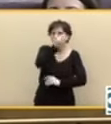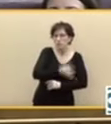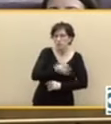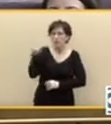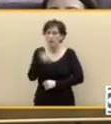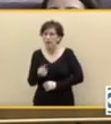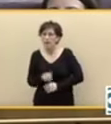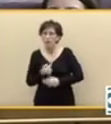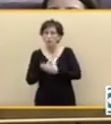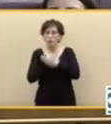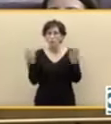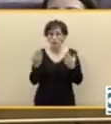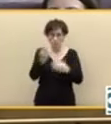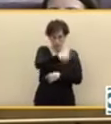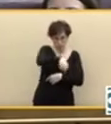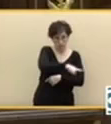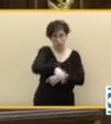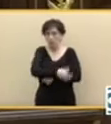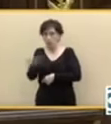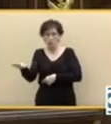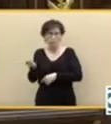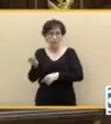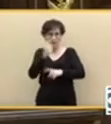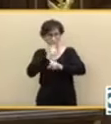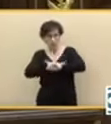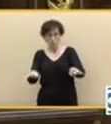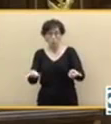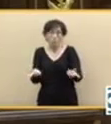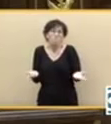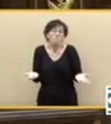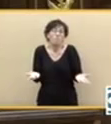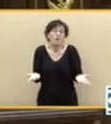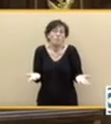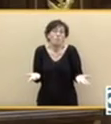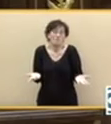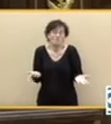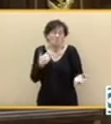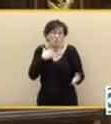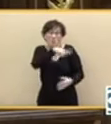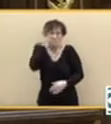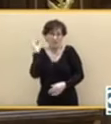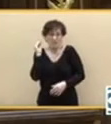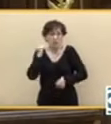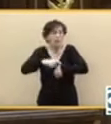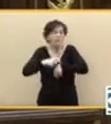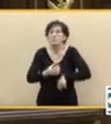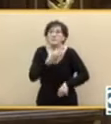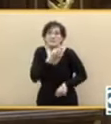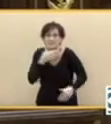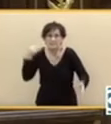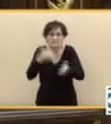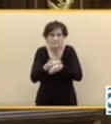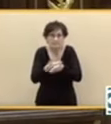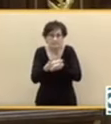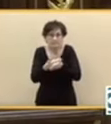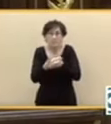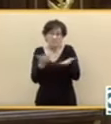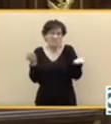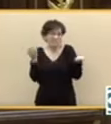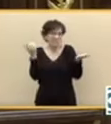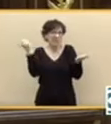ustedes y para los demás. No les culpo. Les faltó tiempo y ya se sabe que a ustedes, como acaban de